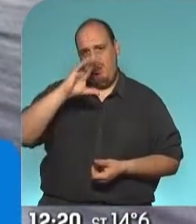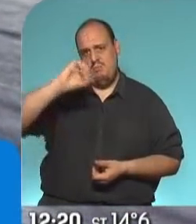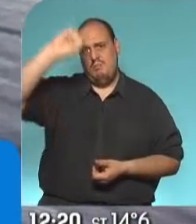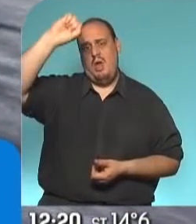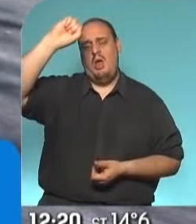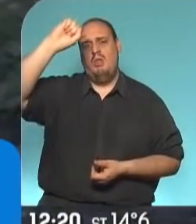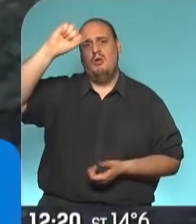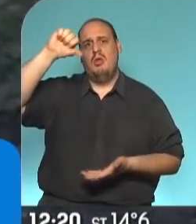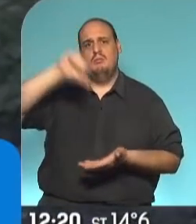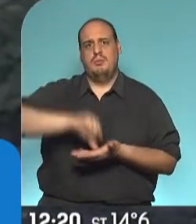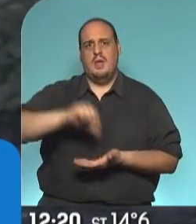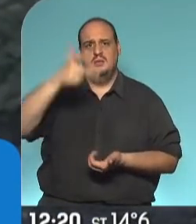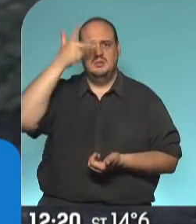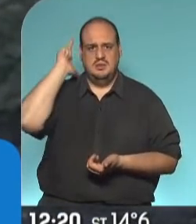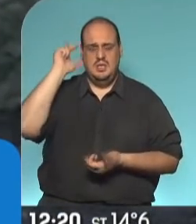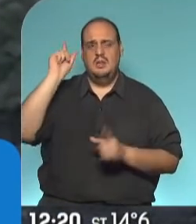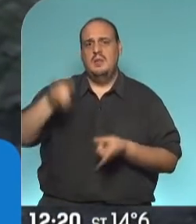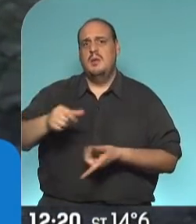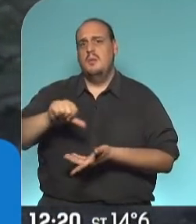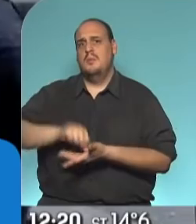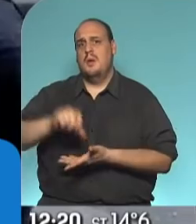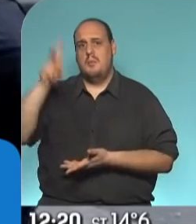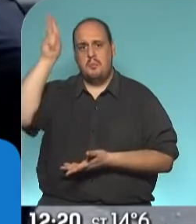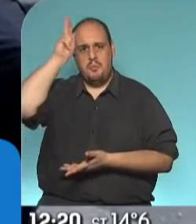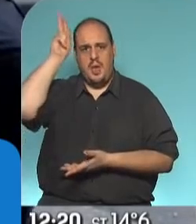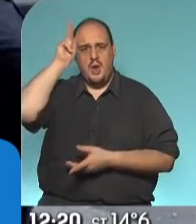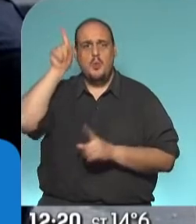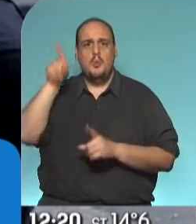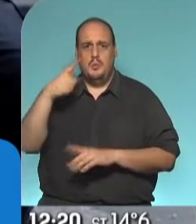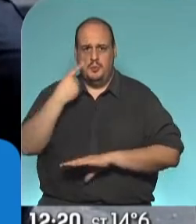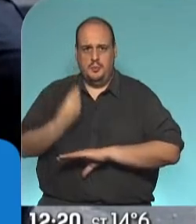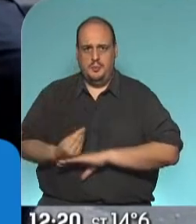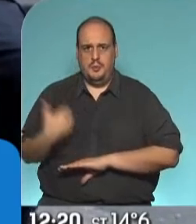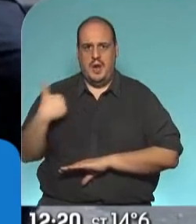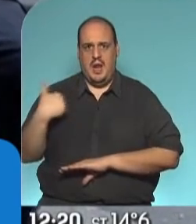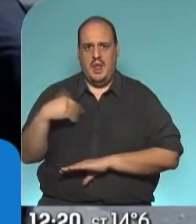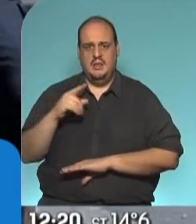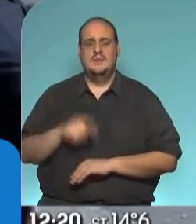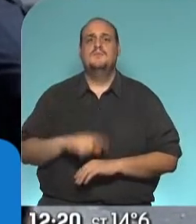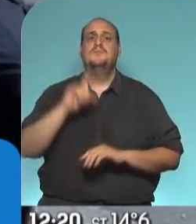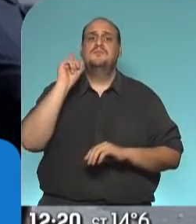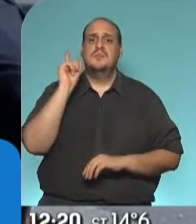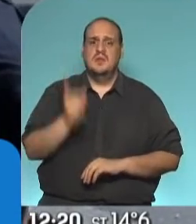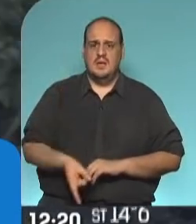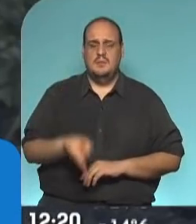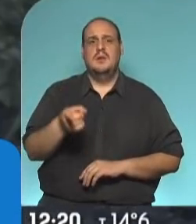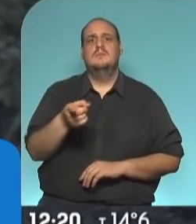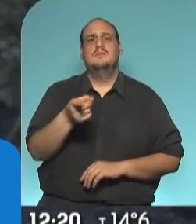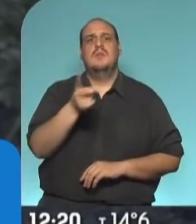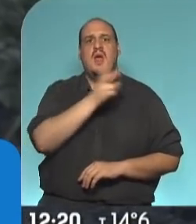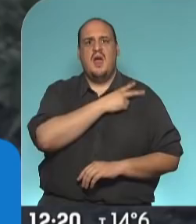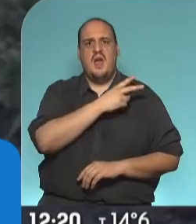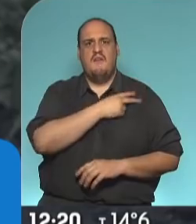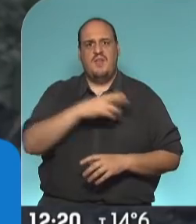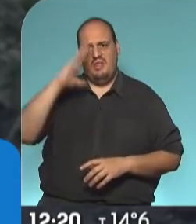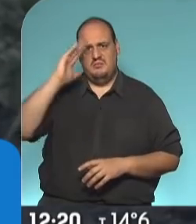de la República de Chile y de la República del Perú acreditados en nuestro país, el señor jefe del Estado Mayor Conjunto de las